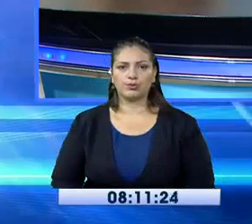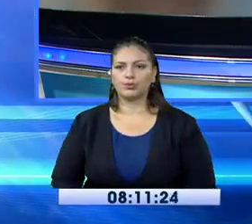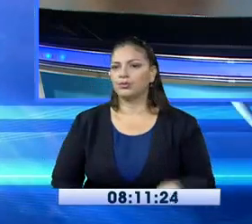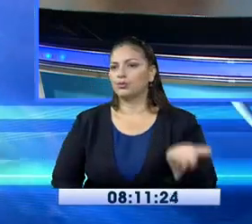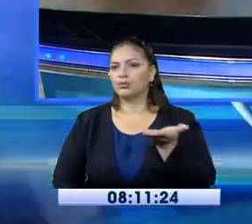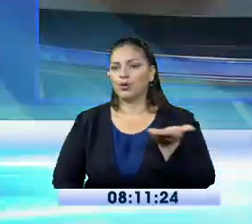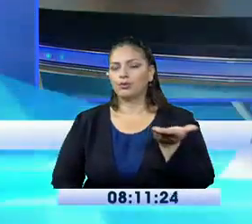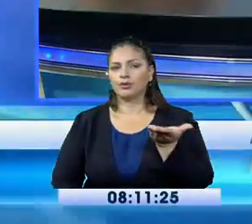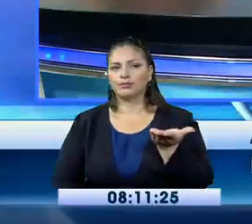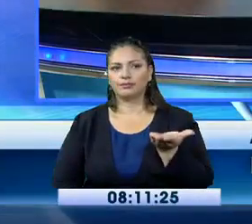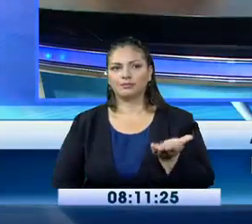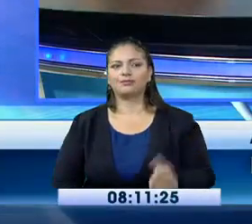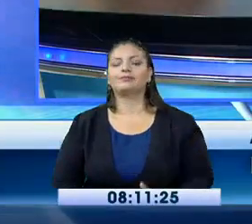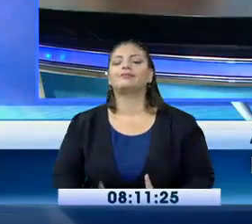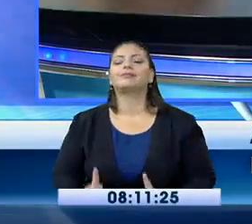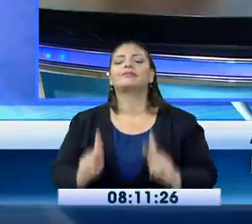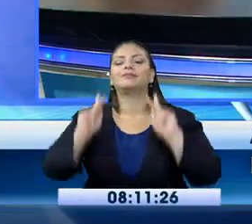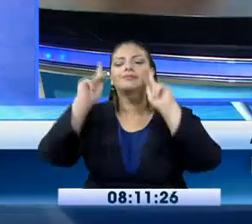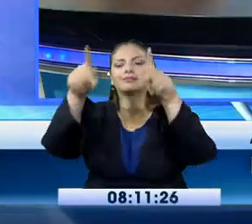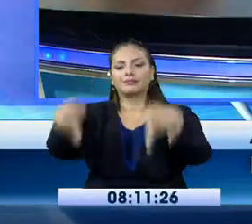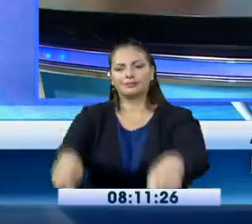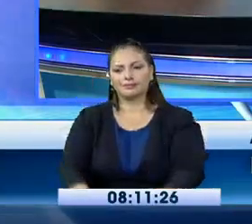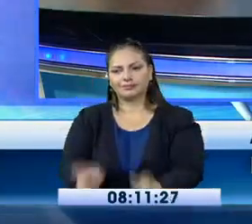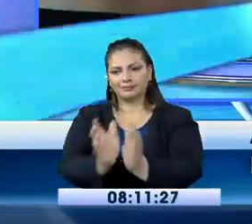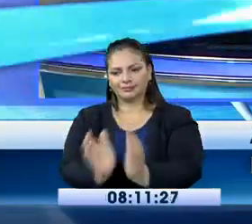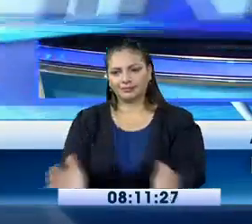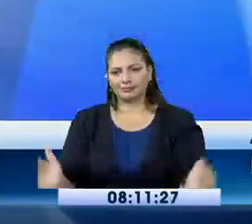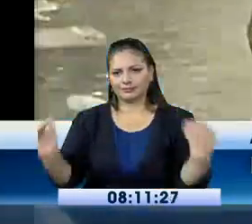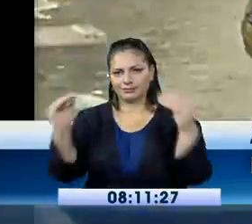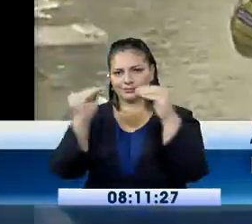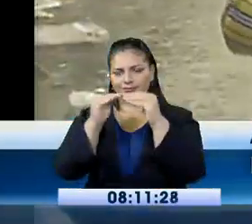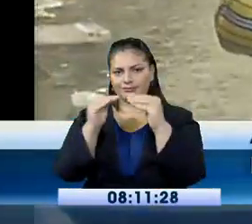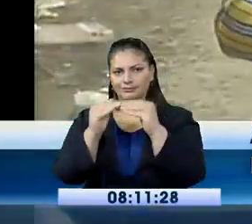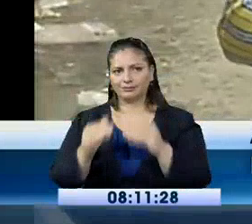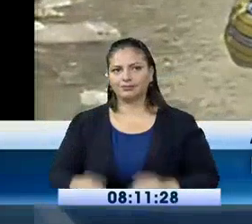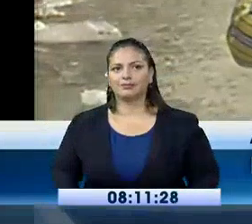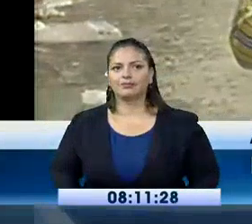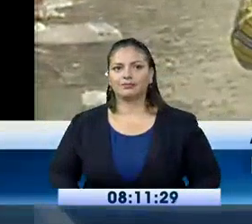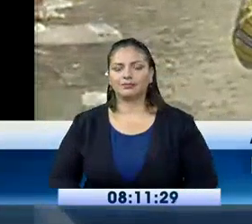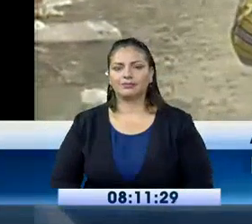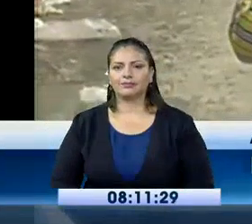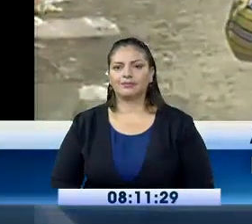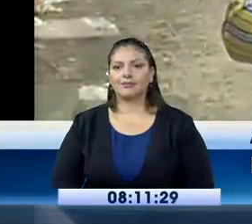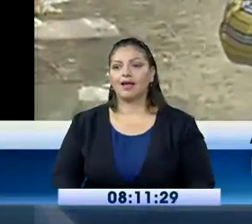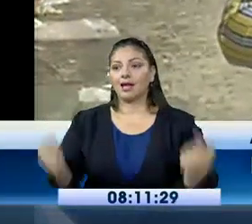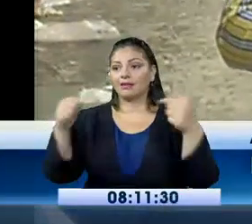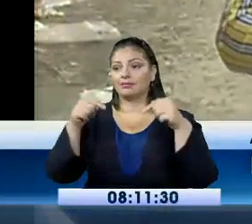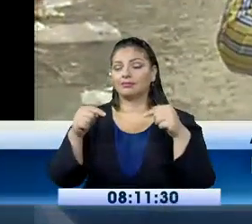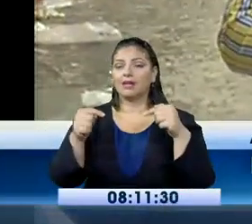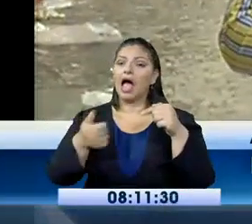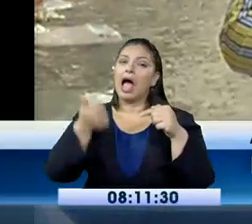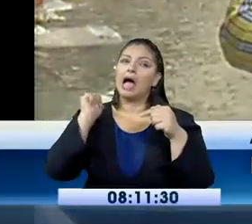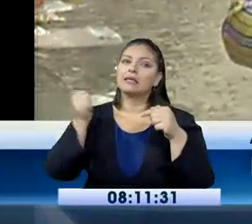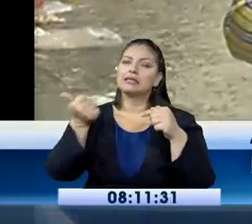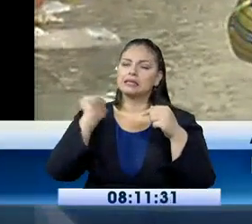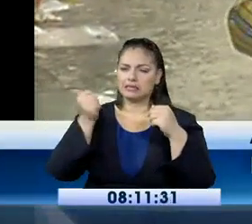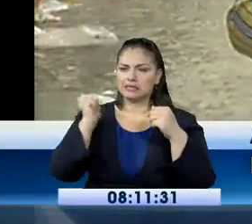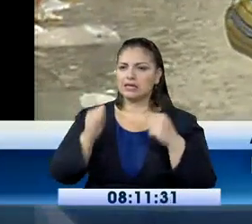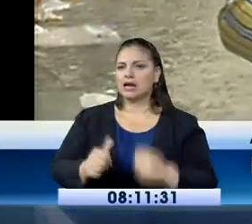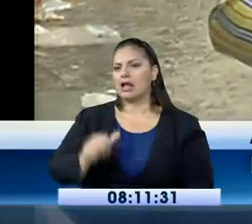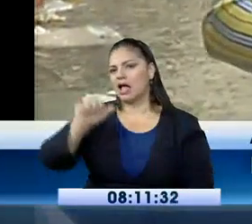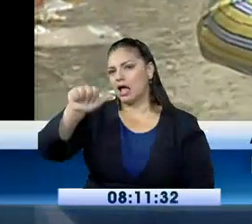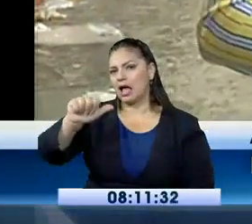el acceso a Trinipuerto, el sector conocido como Trinipuerto de la Trinitaria. La ATM se reunió el día de ayer, tuvo una reunión ampliada